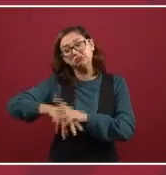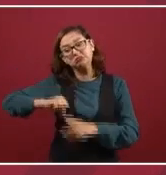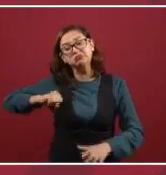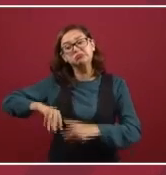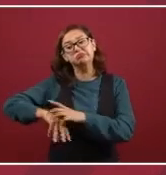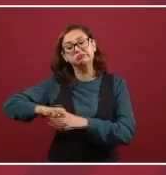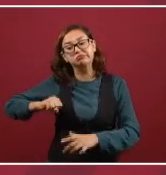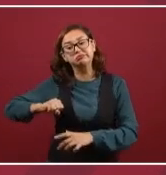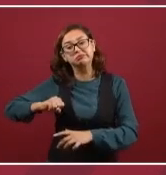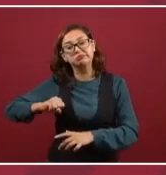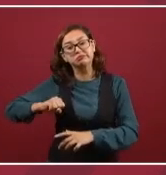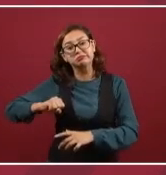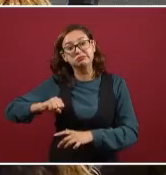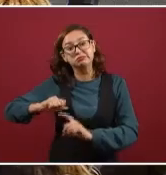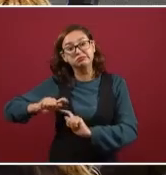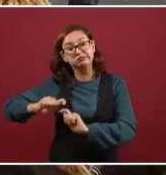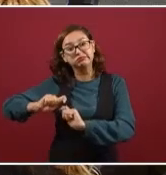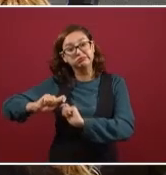a empresas